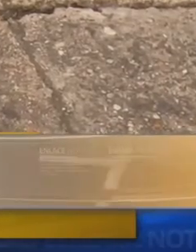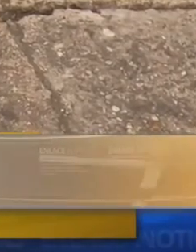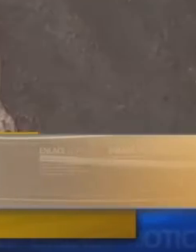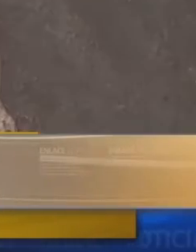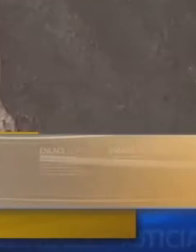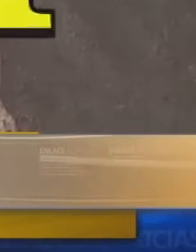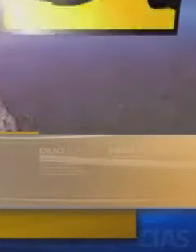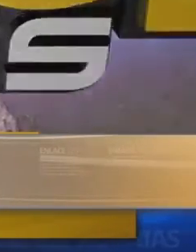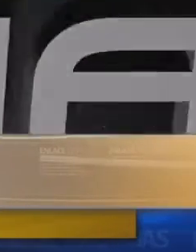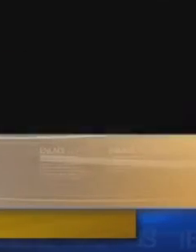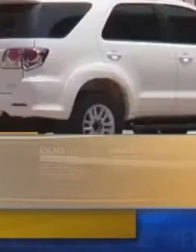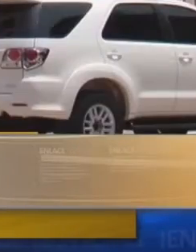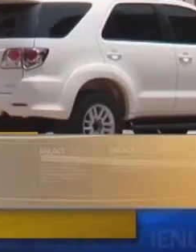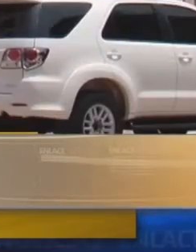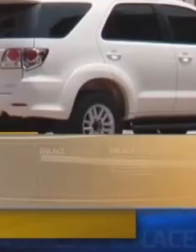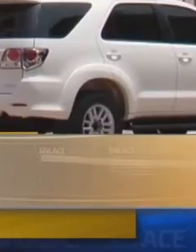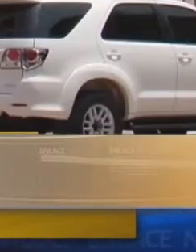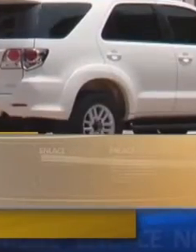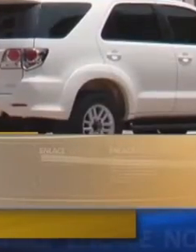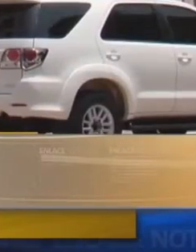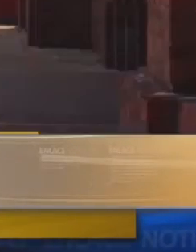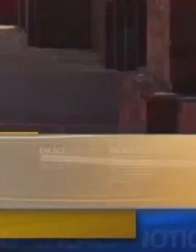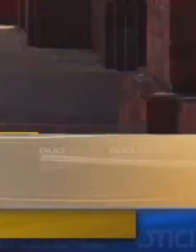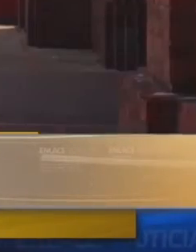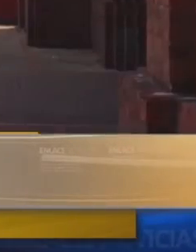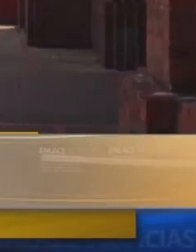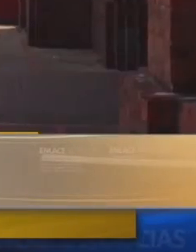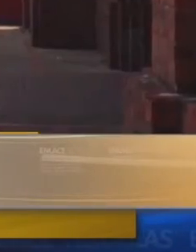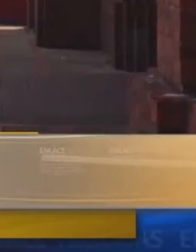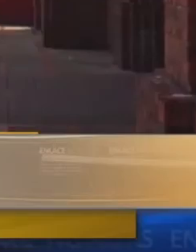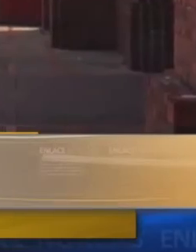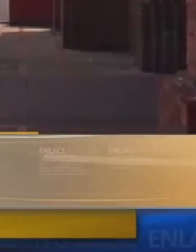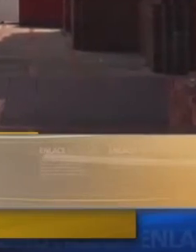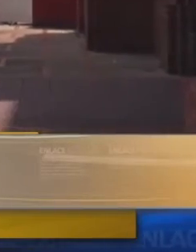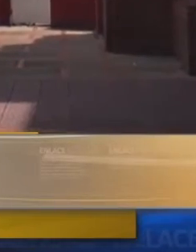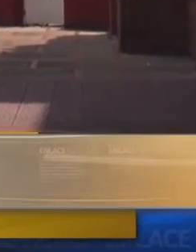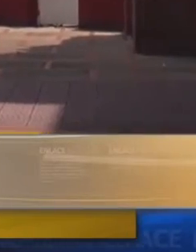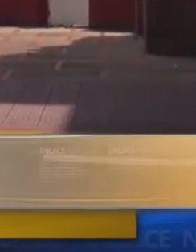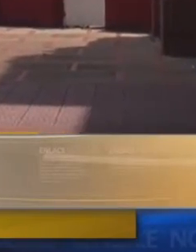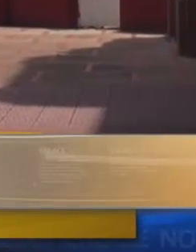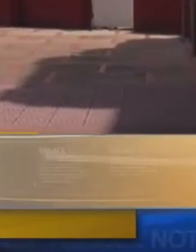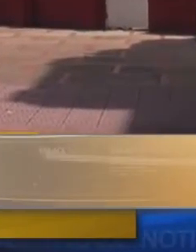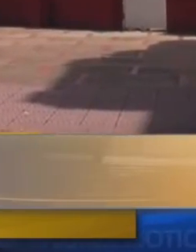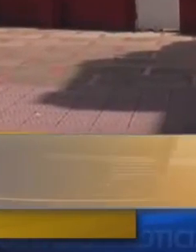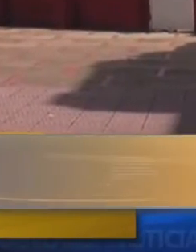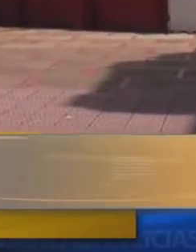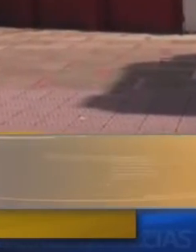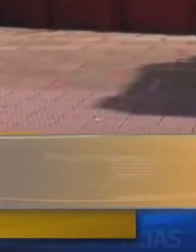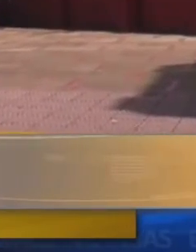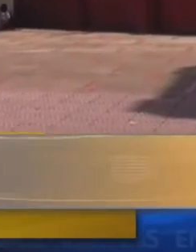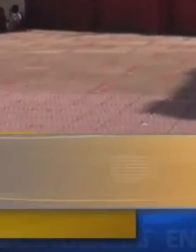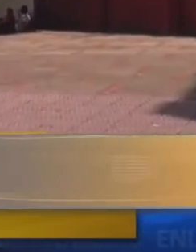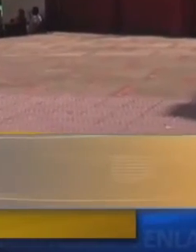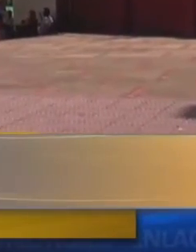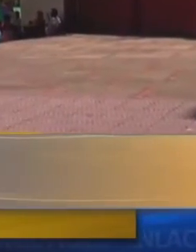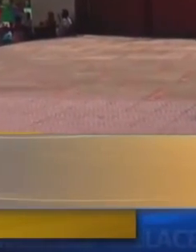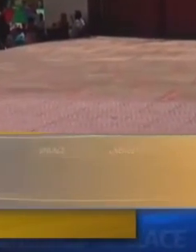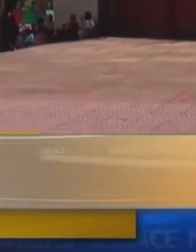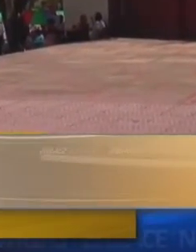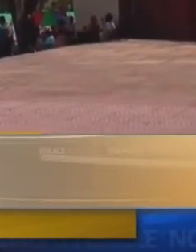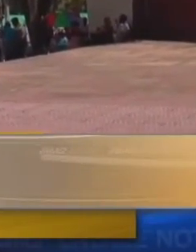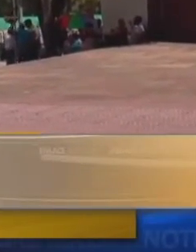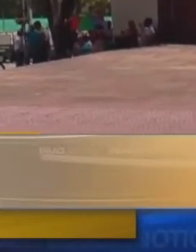de Infraestructura se pronuncia. Gobierno municipal posesionará en las próximas horas a los nuevos funcionarios del gabinete del alcalde Darío Echeverry. 8 son